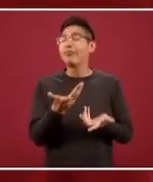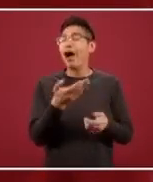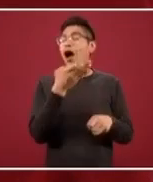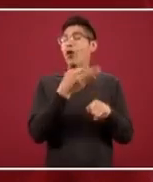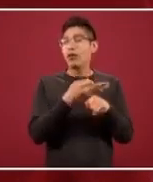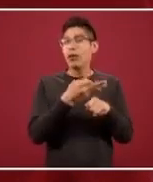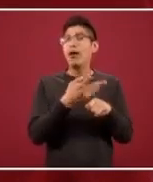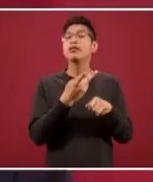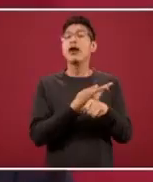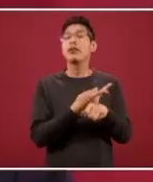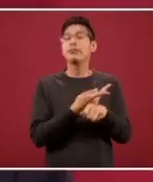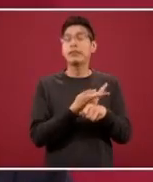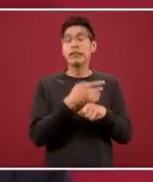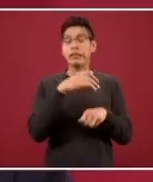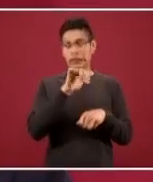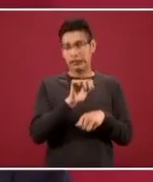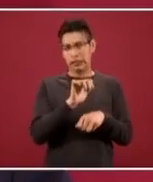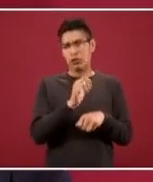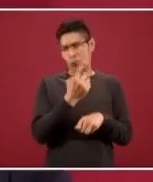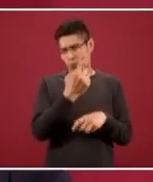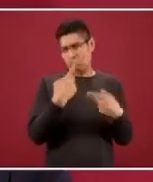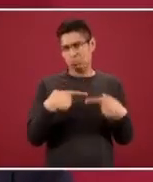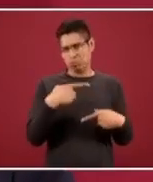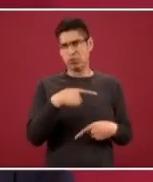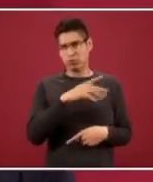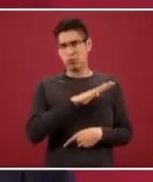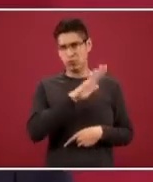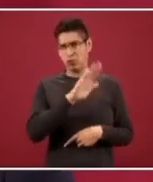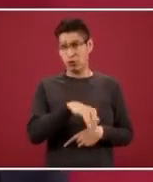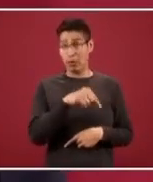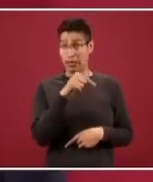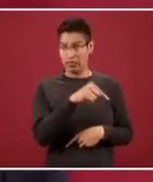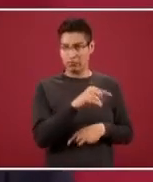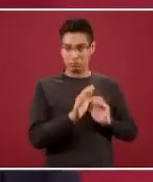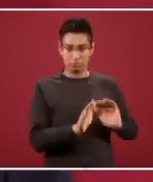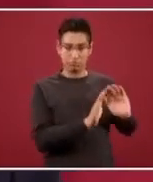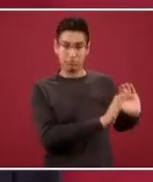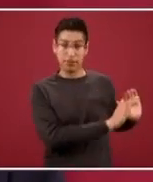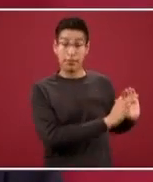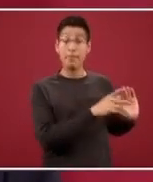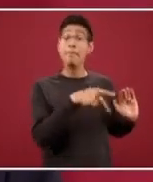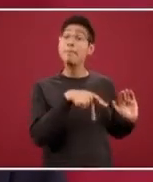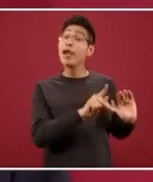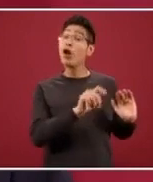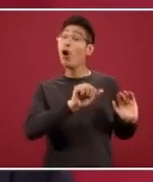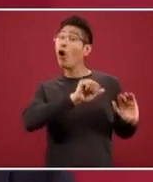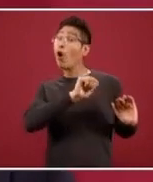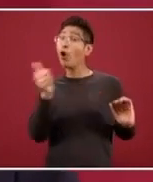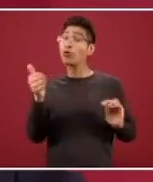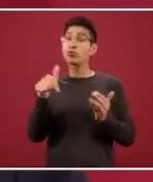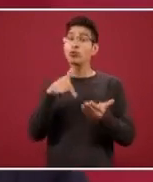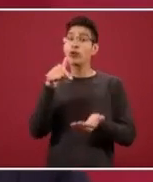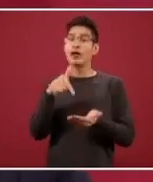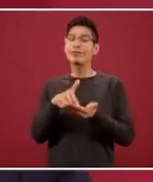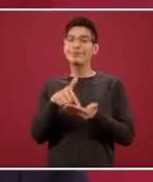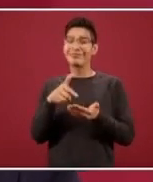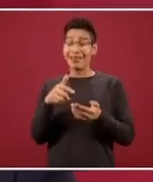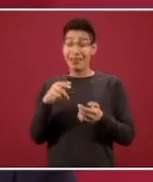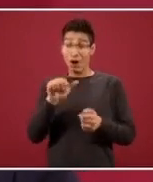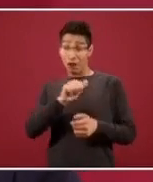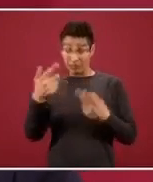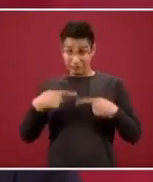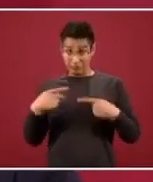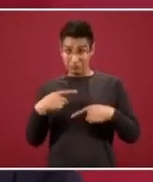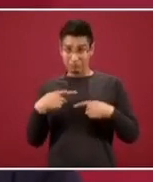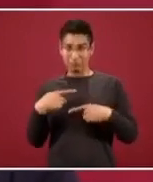exceptuando la persona que falleció, se ha encontrado el vínculo, ya sea con una persona que